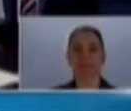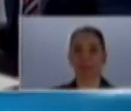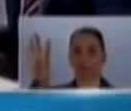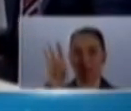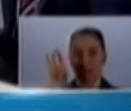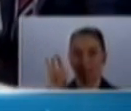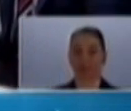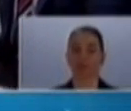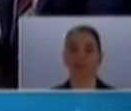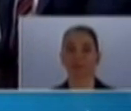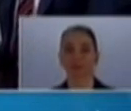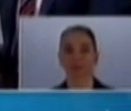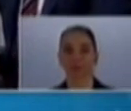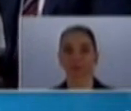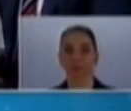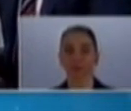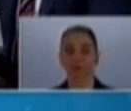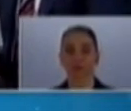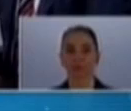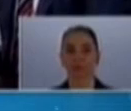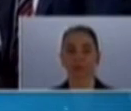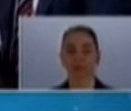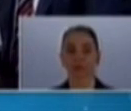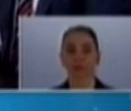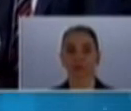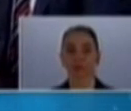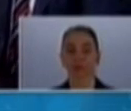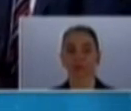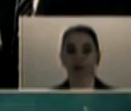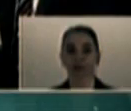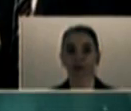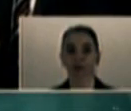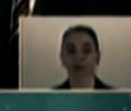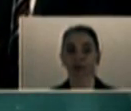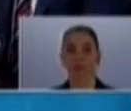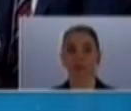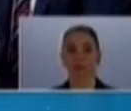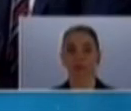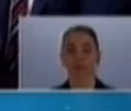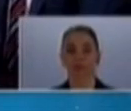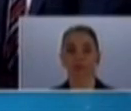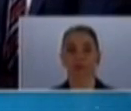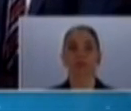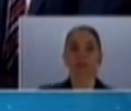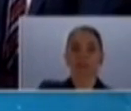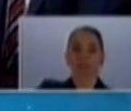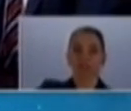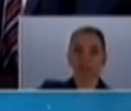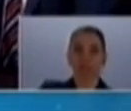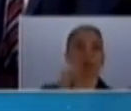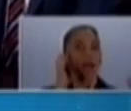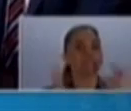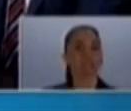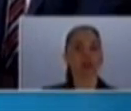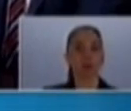oficial. No tiene cosas, se fue como un ciudadano, como se tenía que ir. Todos los gobiernos... Están cerca Chile,